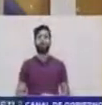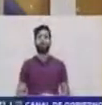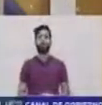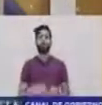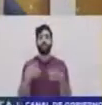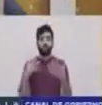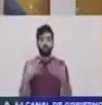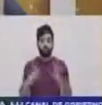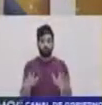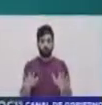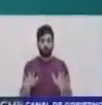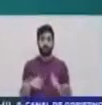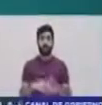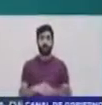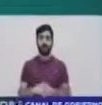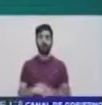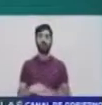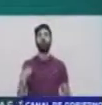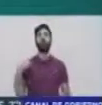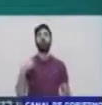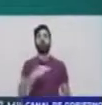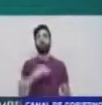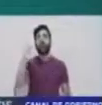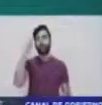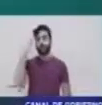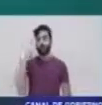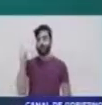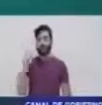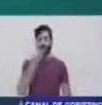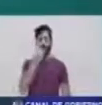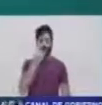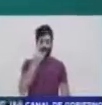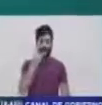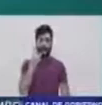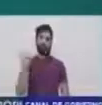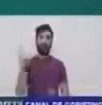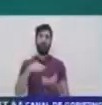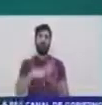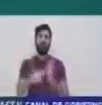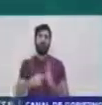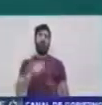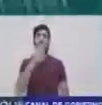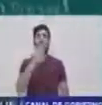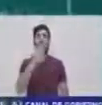dato tenemos que esa D mide 40 centímetros.